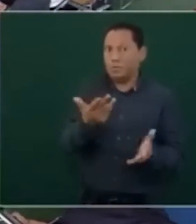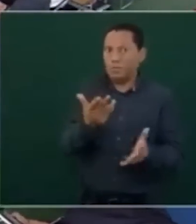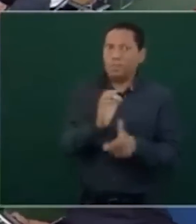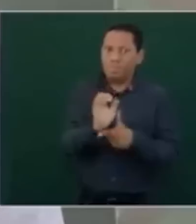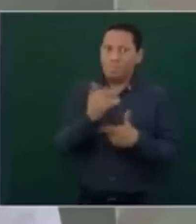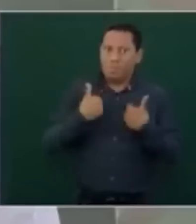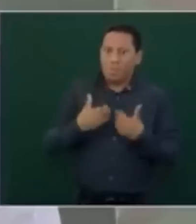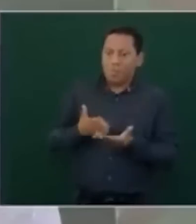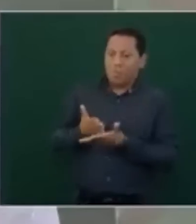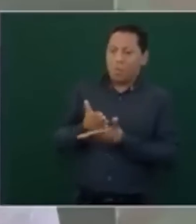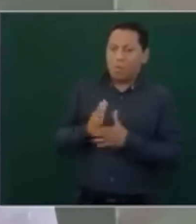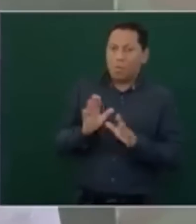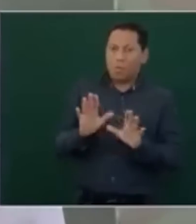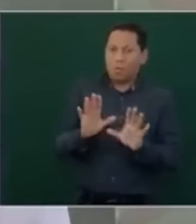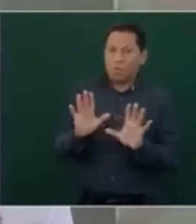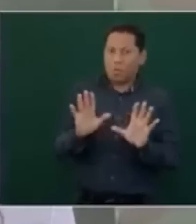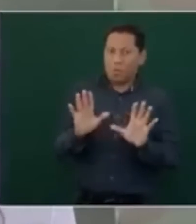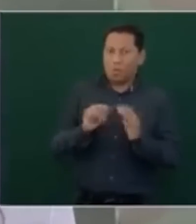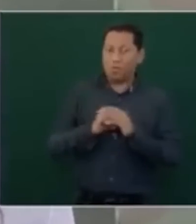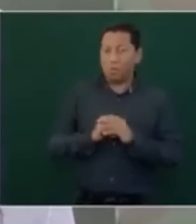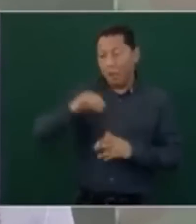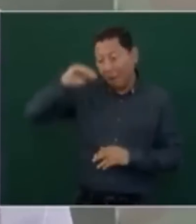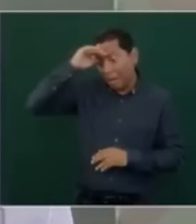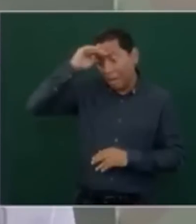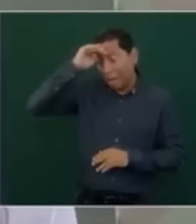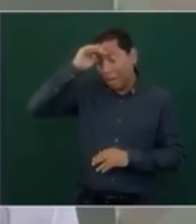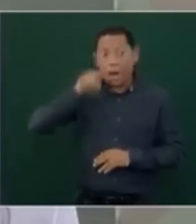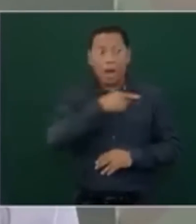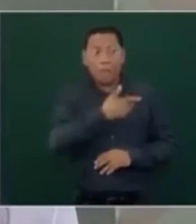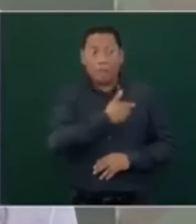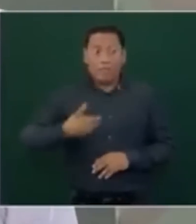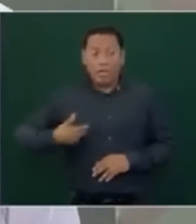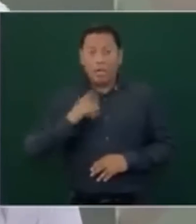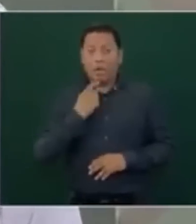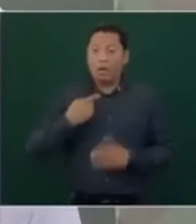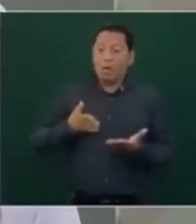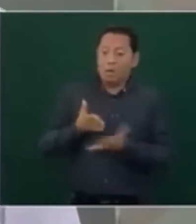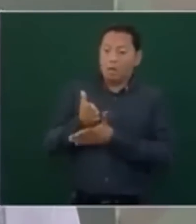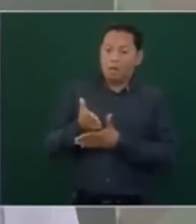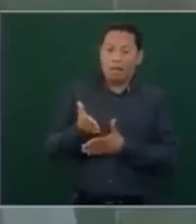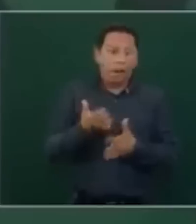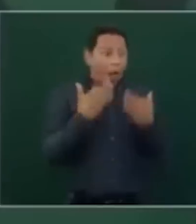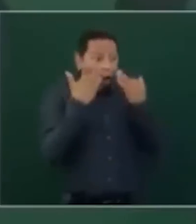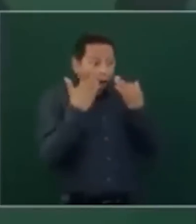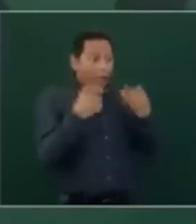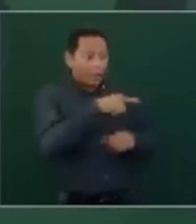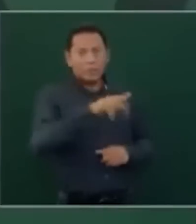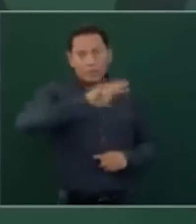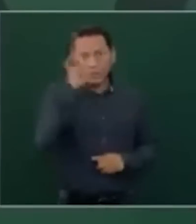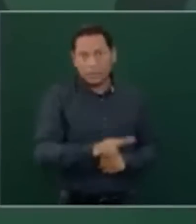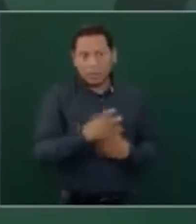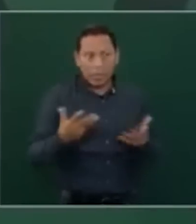se trata de una dictadura. Ya ven, teníamos razón.